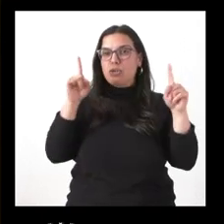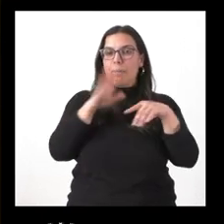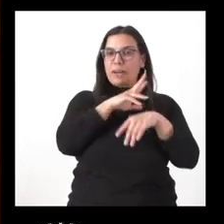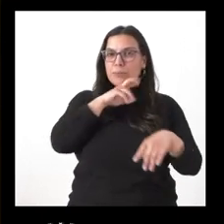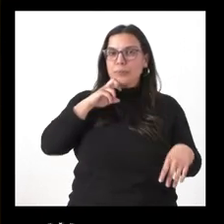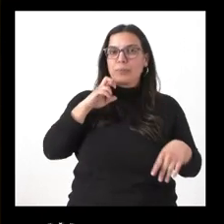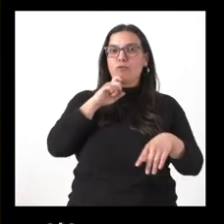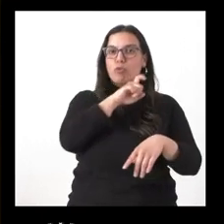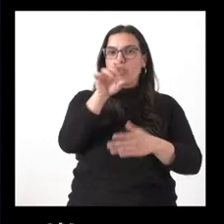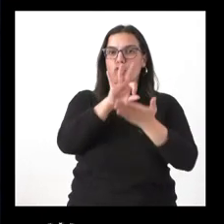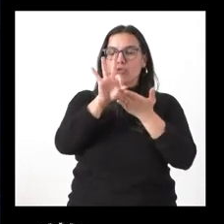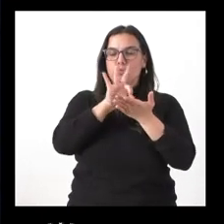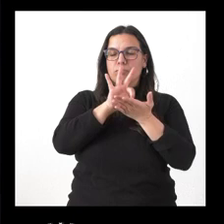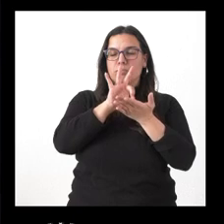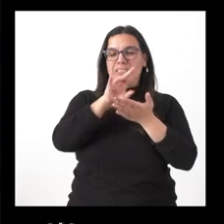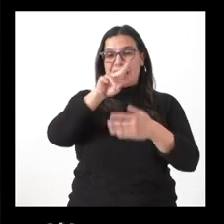serla